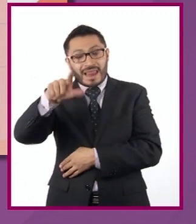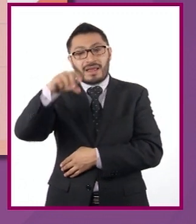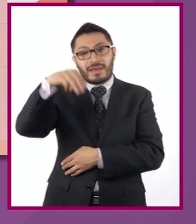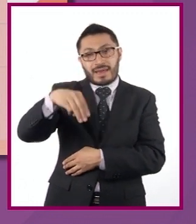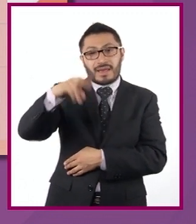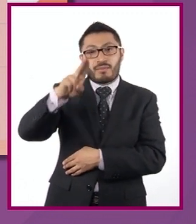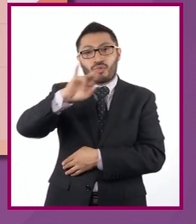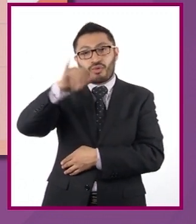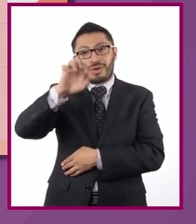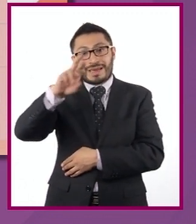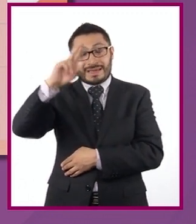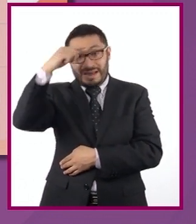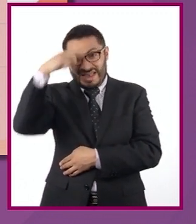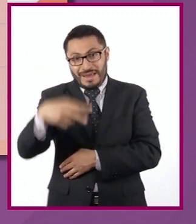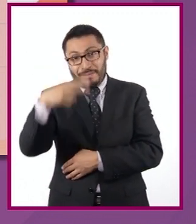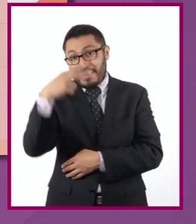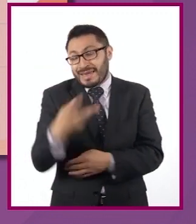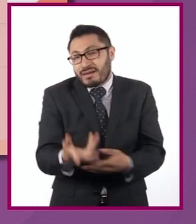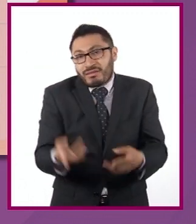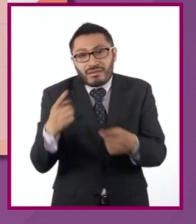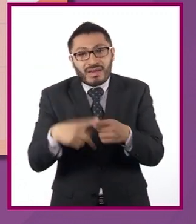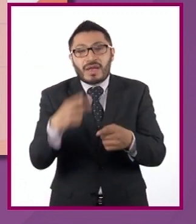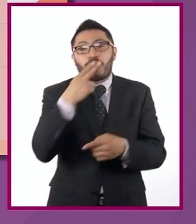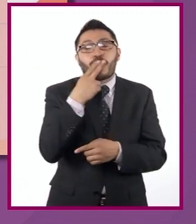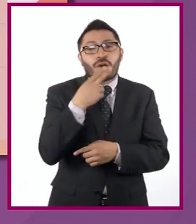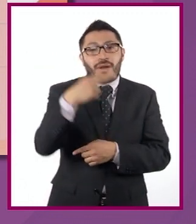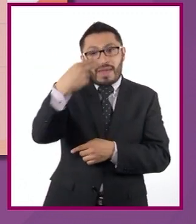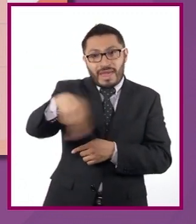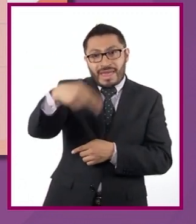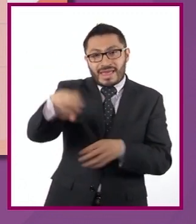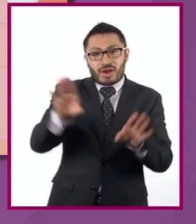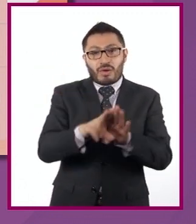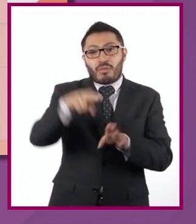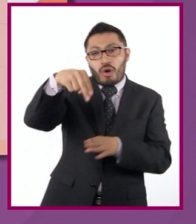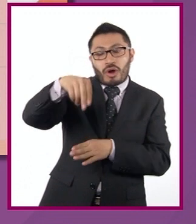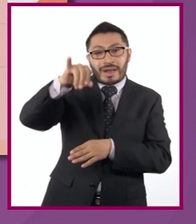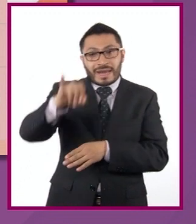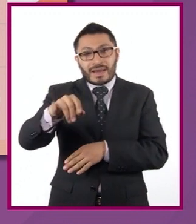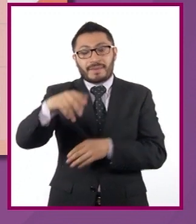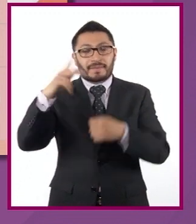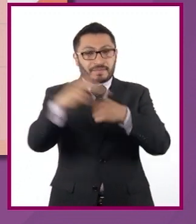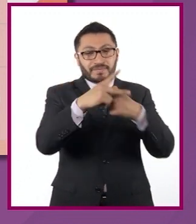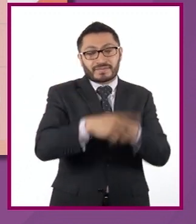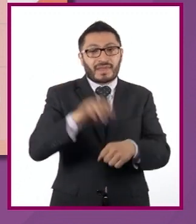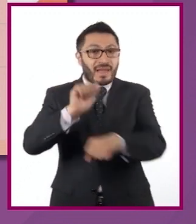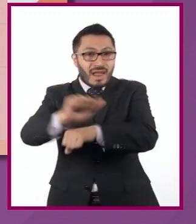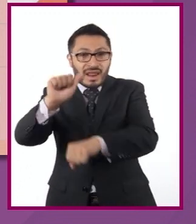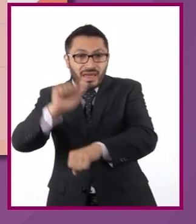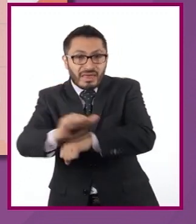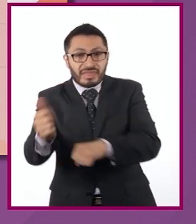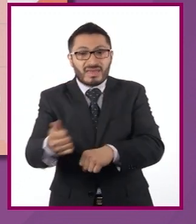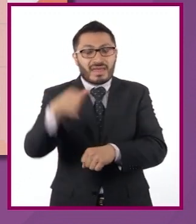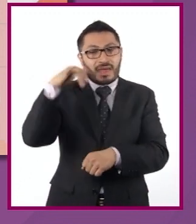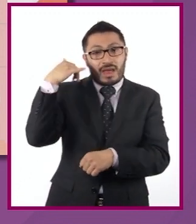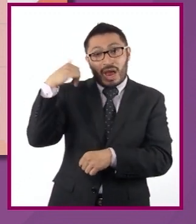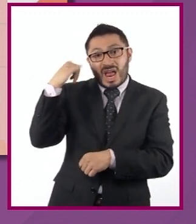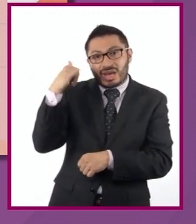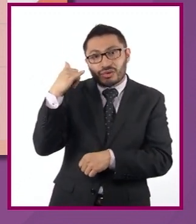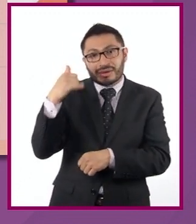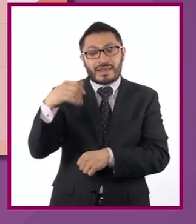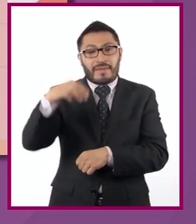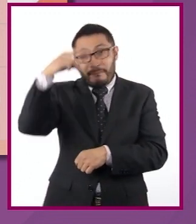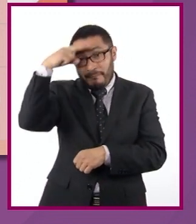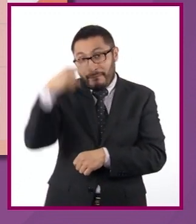mujer. Usos. La ñ se pronuncia como ni. Países: Argentina, en Yucatán,